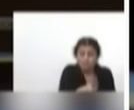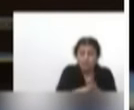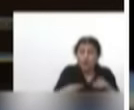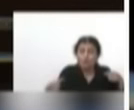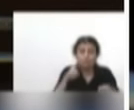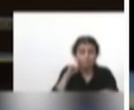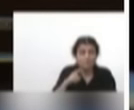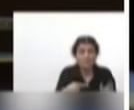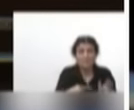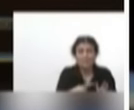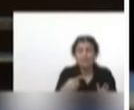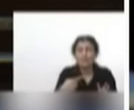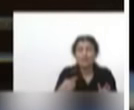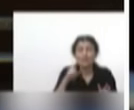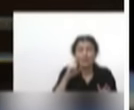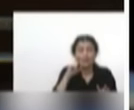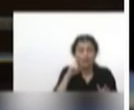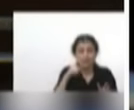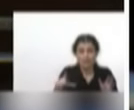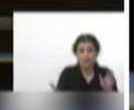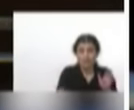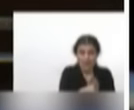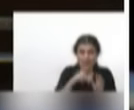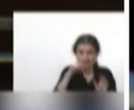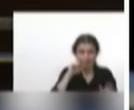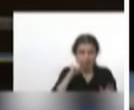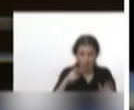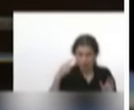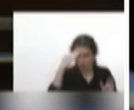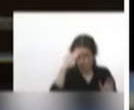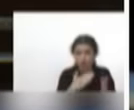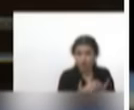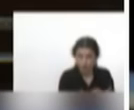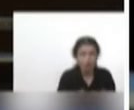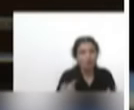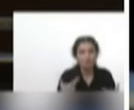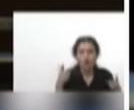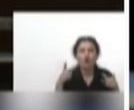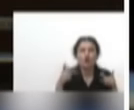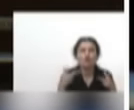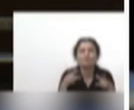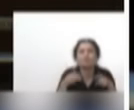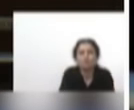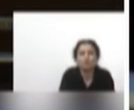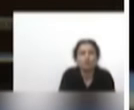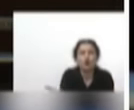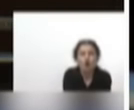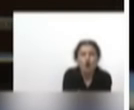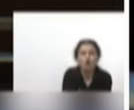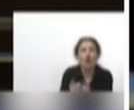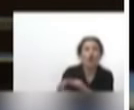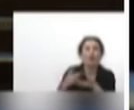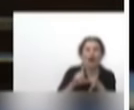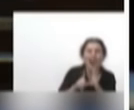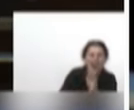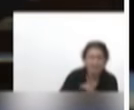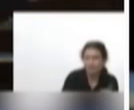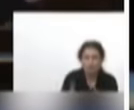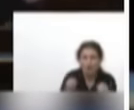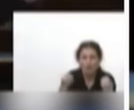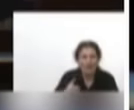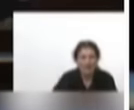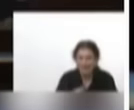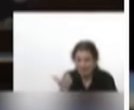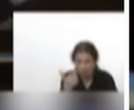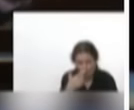¿desde dónde la política tradicional hoy tiene autoridad moral para cuestionar la hoja de ruta de un tipo que sacó el 56% de los votos? Un poco de